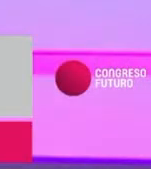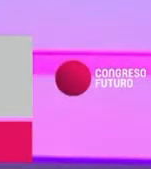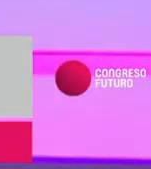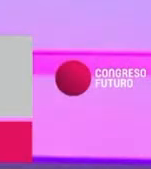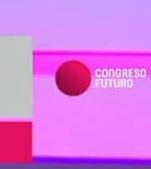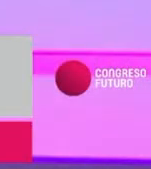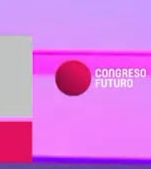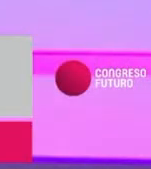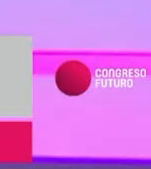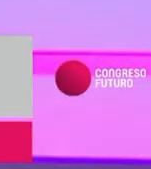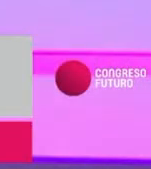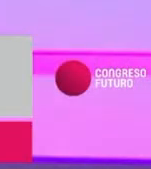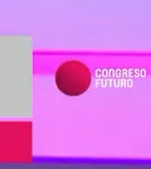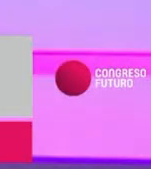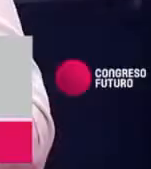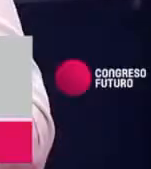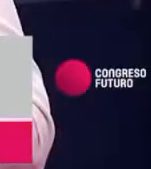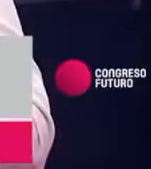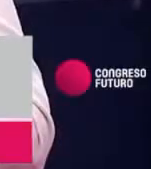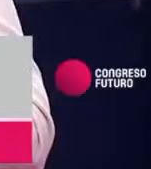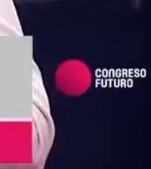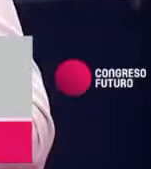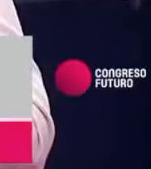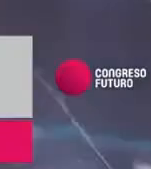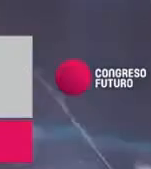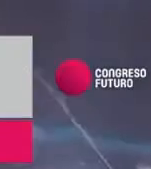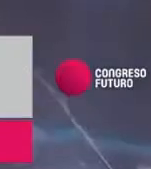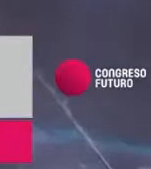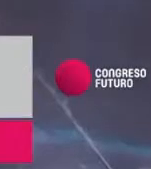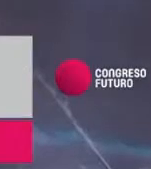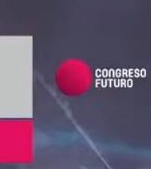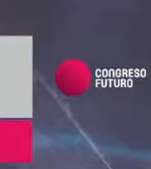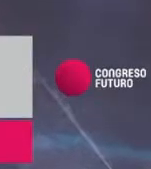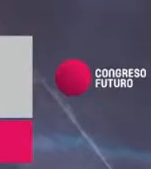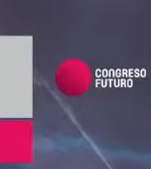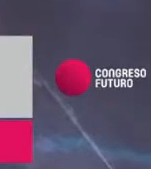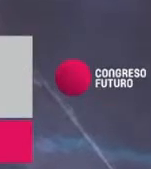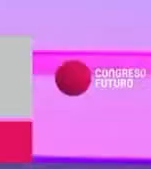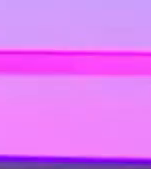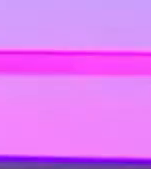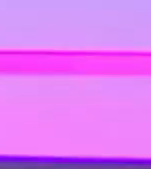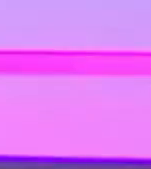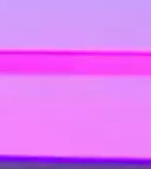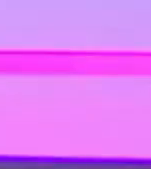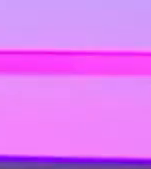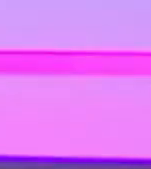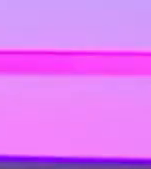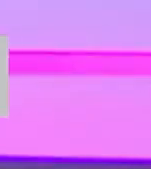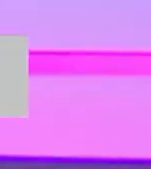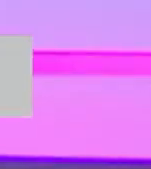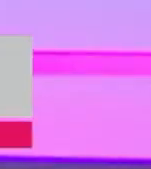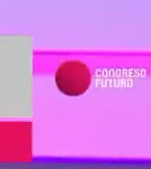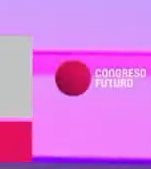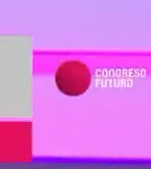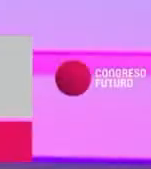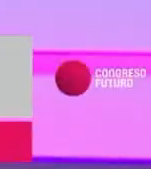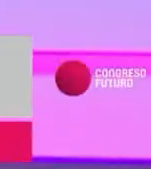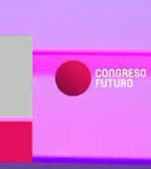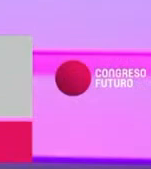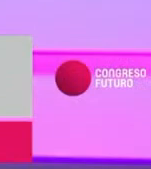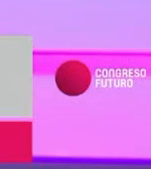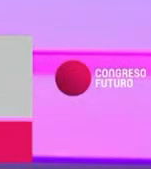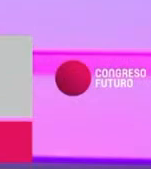tiempo fuera del sistema laboral y que gracias a capacitaciones muy específicas, muy acotadas en el tiempo, logran no